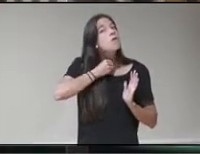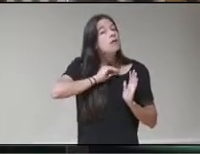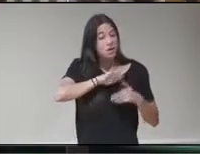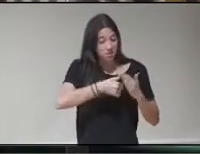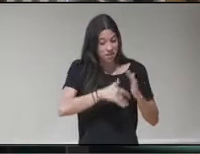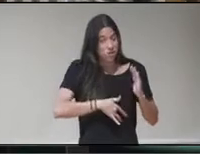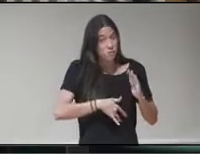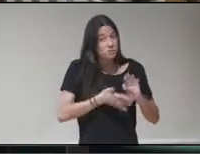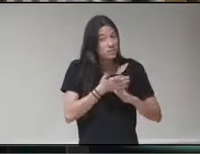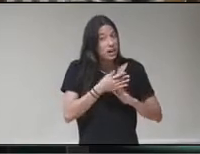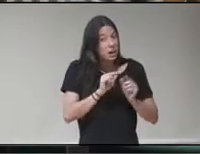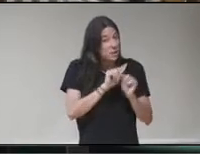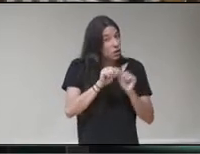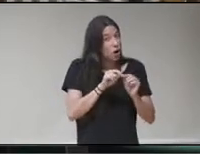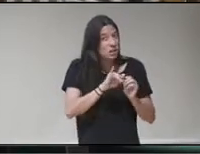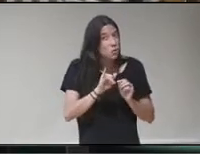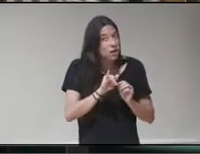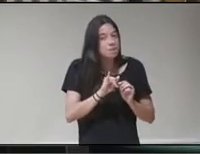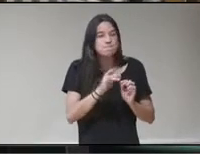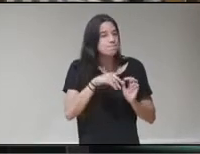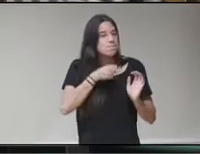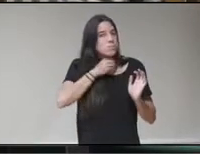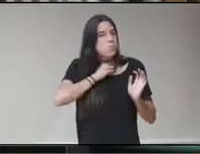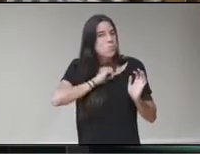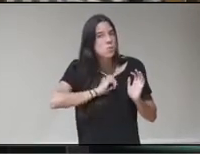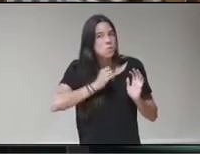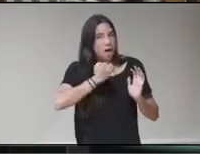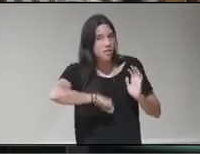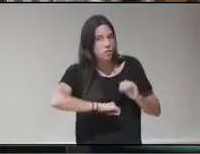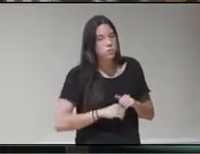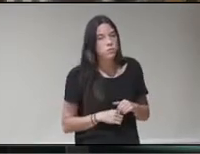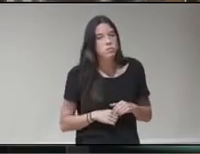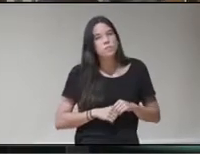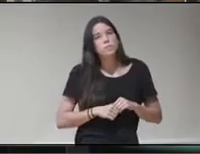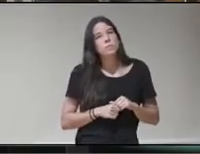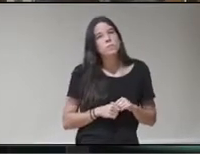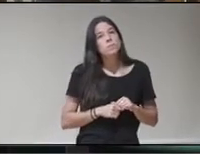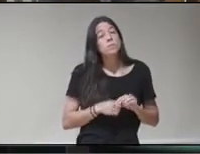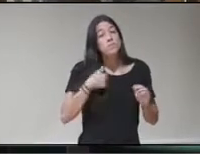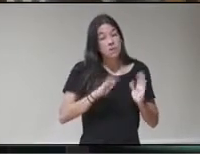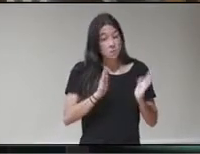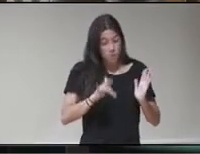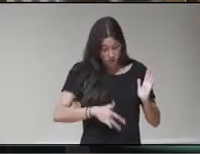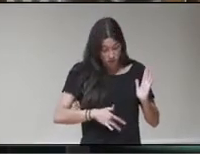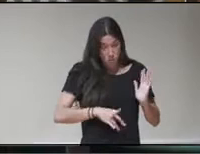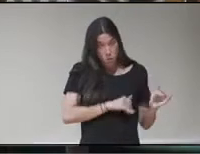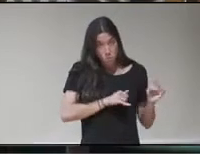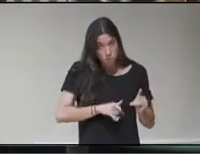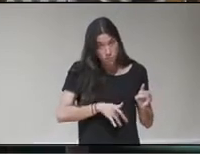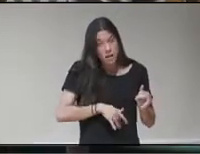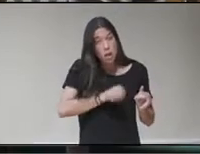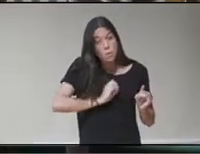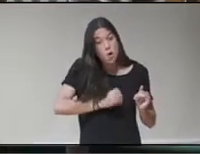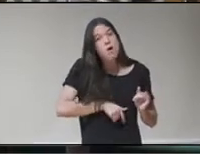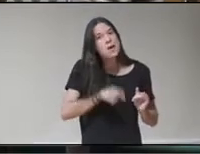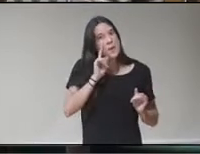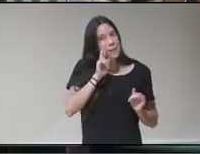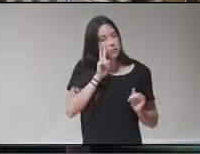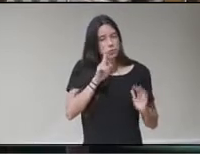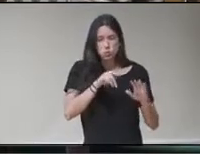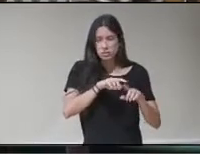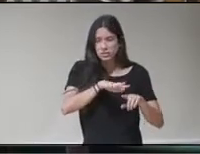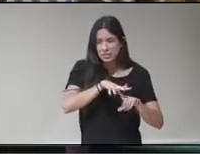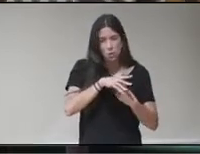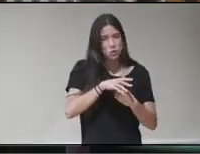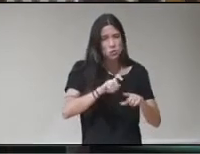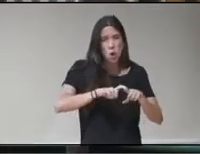cualquier microorganismo que pudiera querer establecerse allí. Y una vez que llegamos al estómago, nos encontramos unas condiciones terribles. Estamos